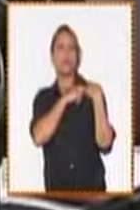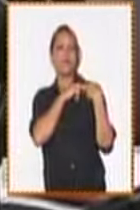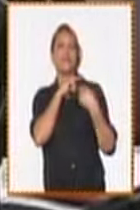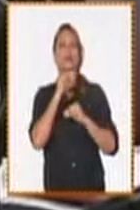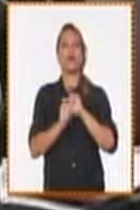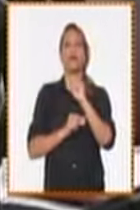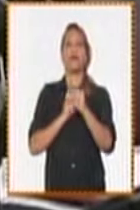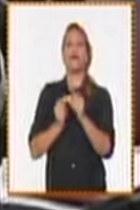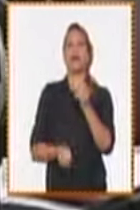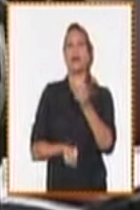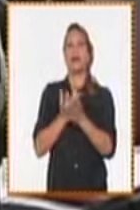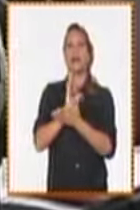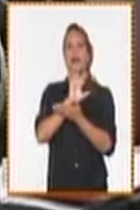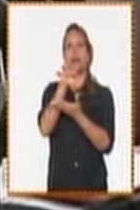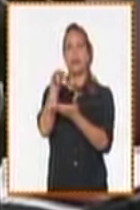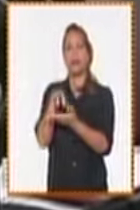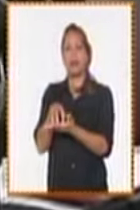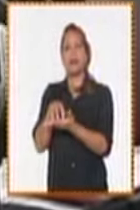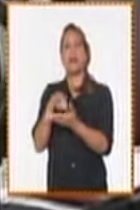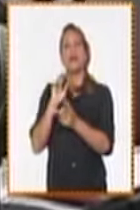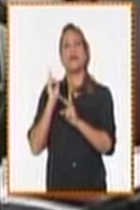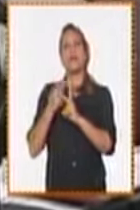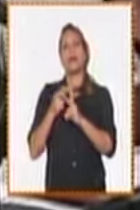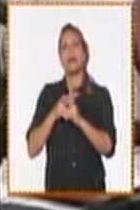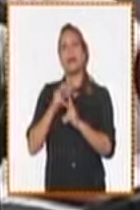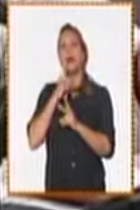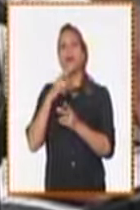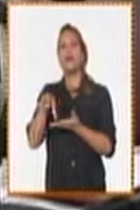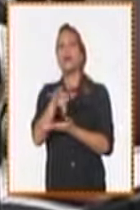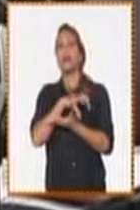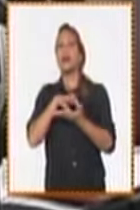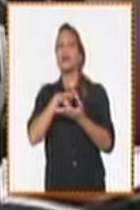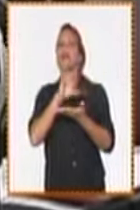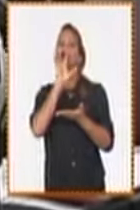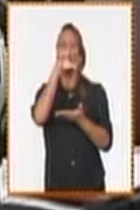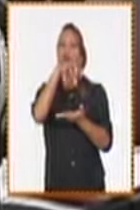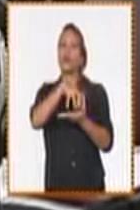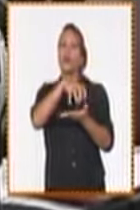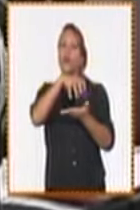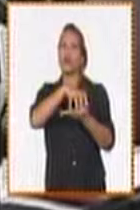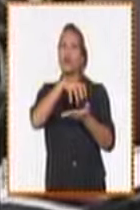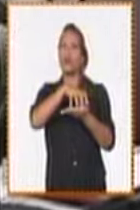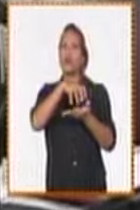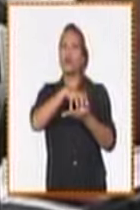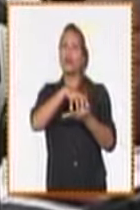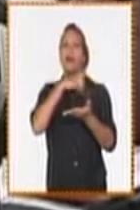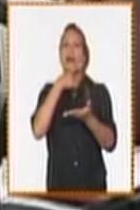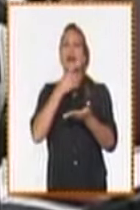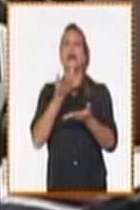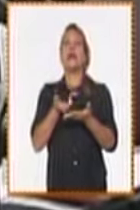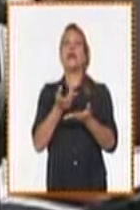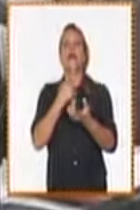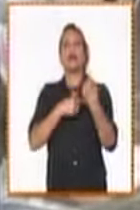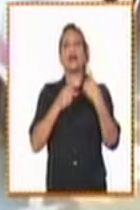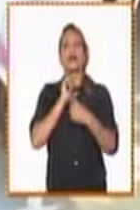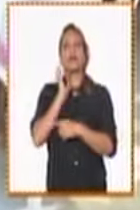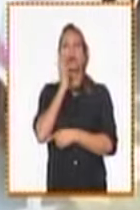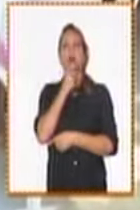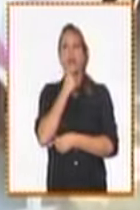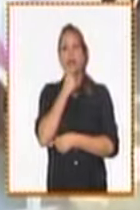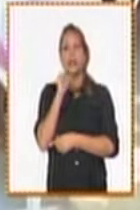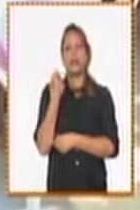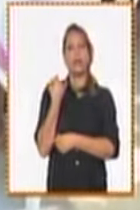esa ciudad. Y el Bayamo también es eso, es una ciudad, como dice nuestra campaña, auténtica, porque es una ciudad